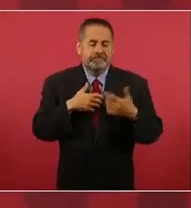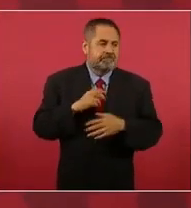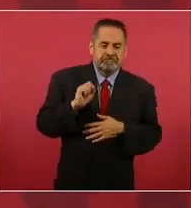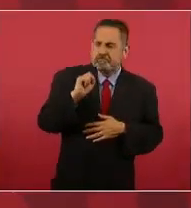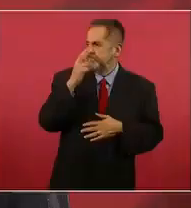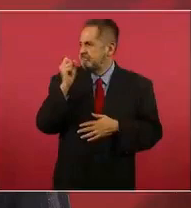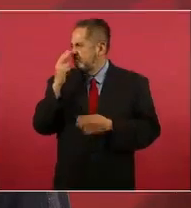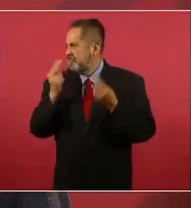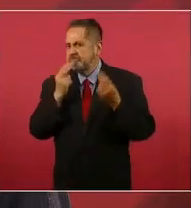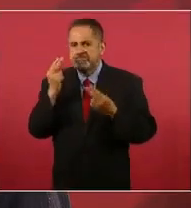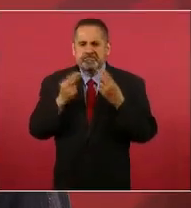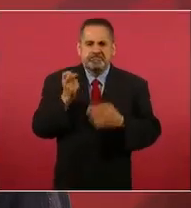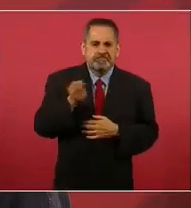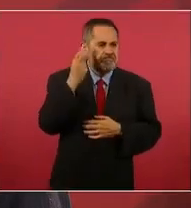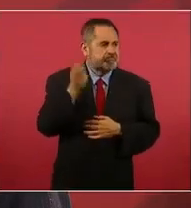humor,